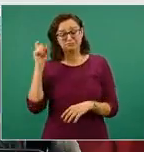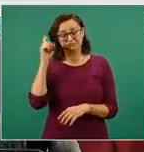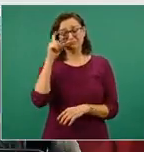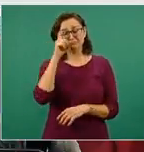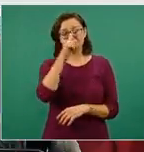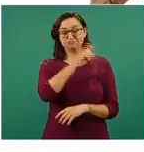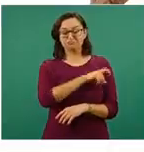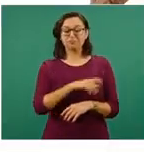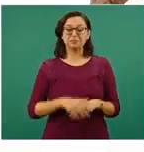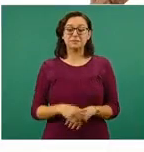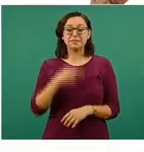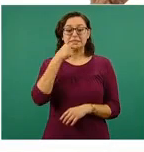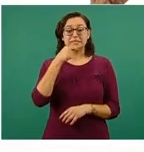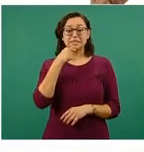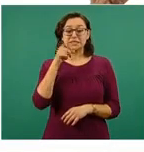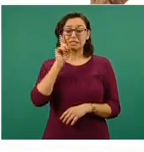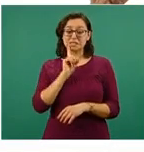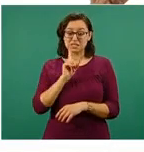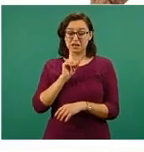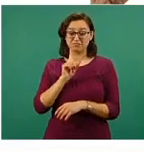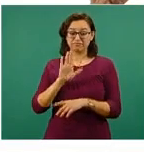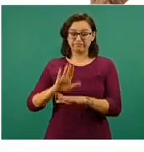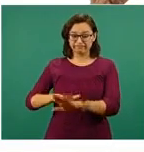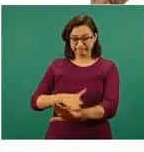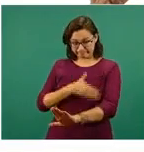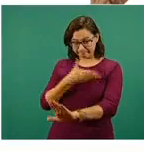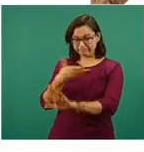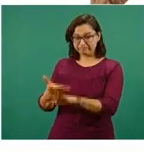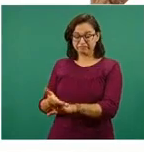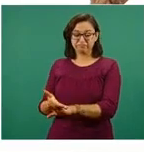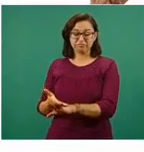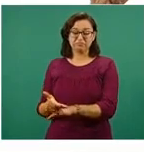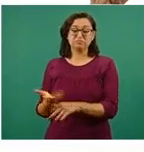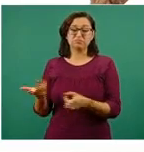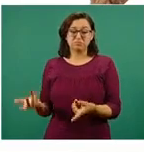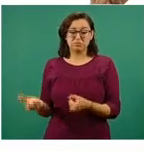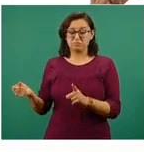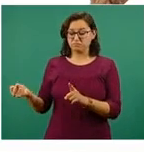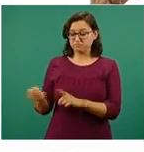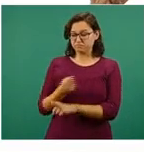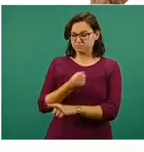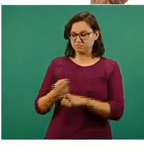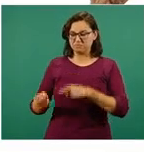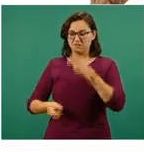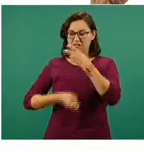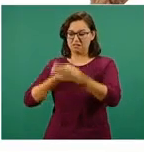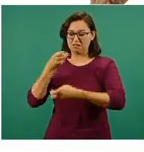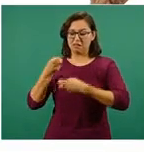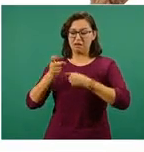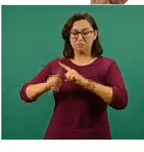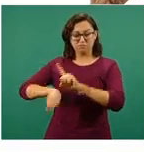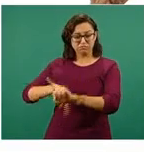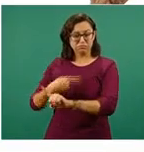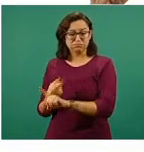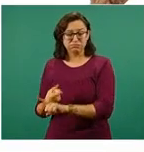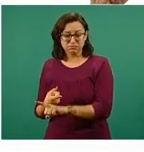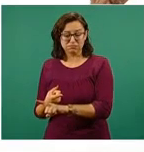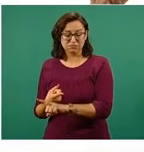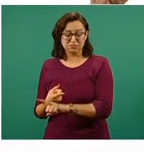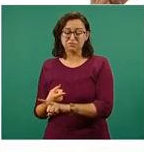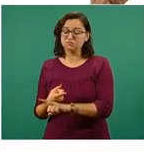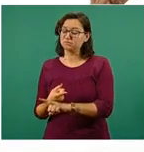violencia contra las niñas. Es muy importante recordar que la violencia física, emocional y sexual contra las niñas